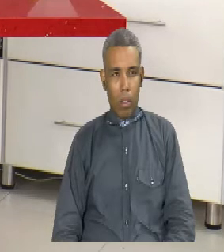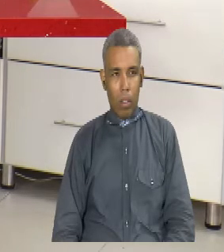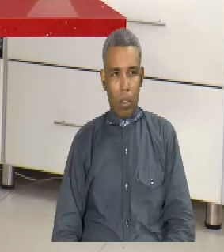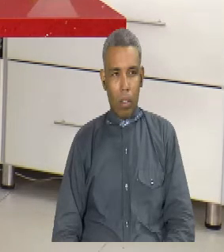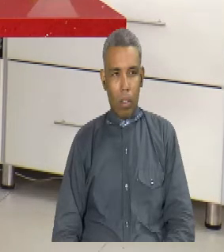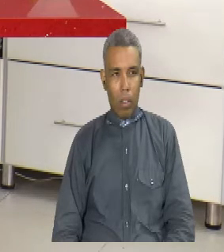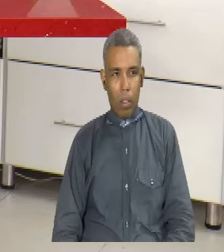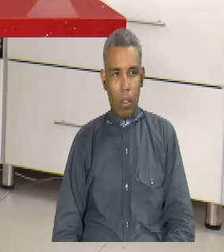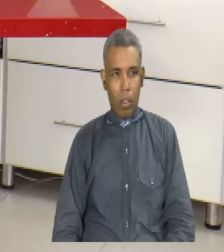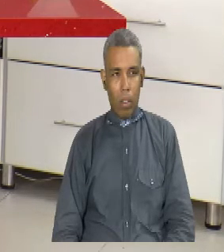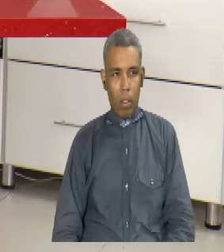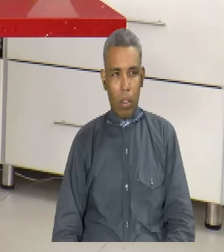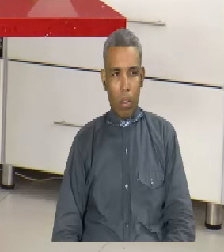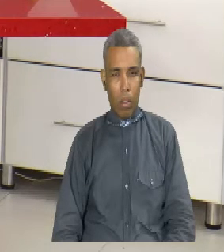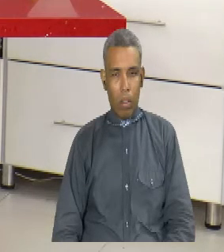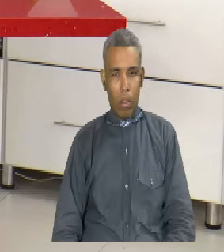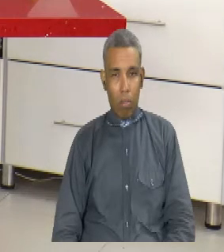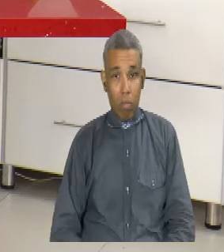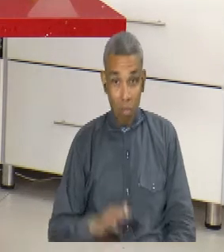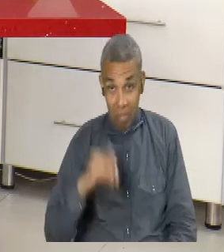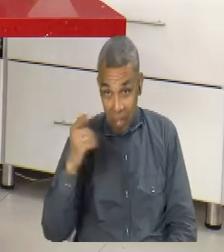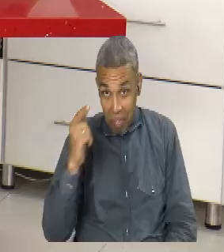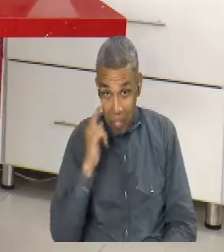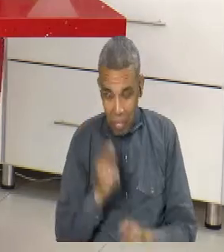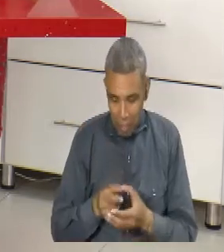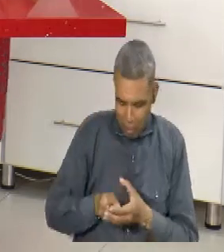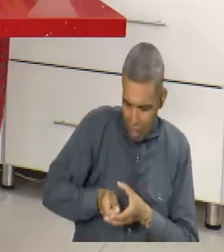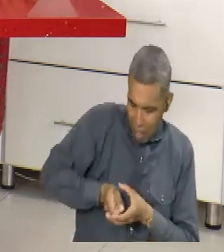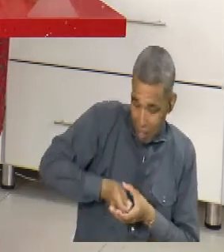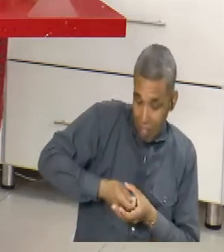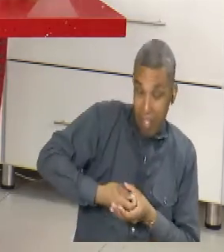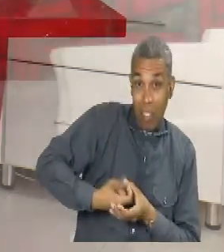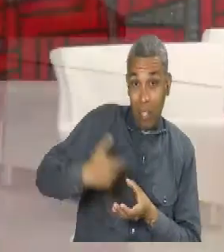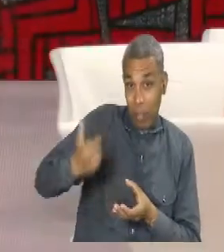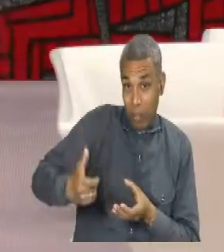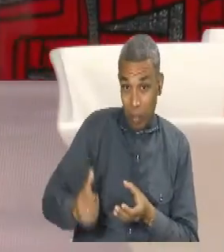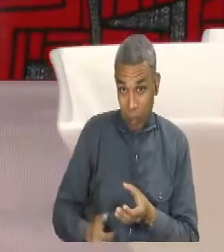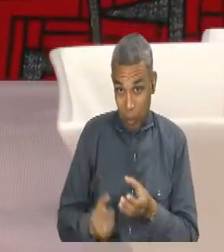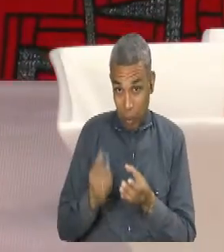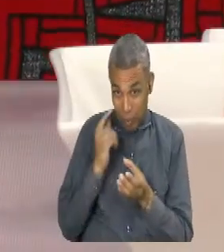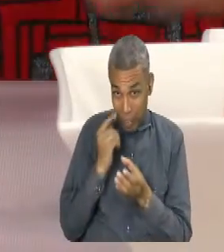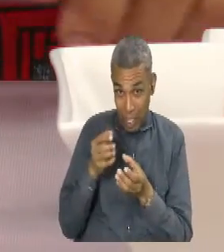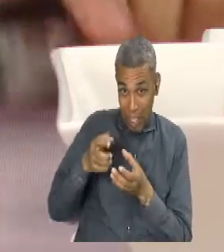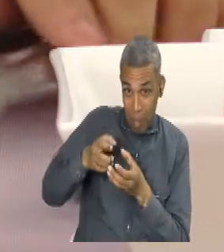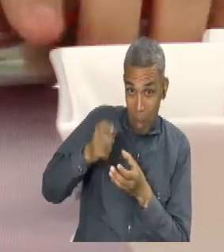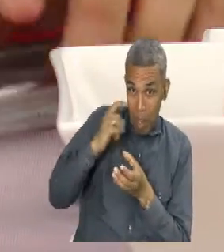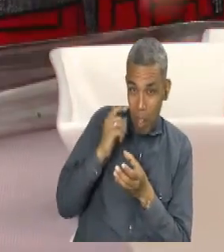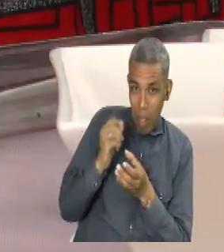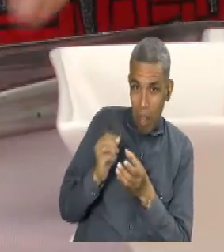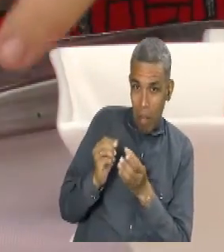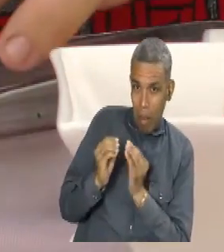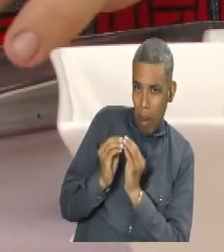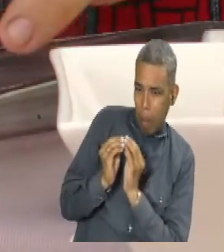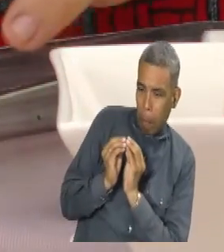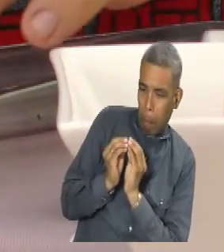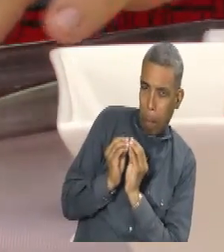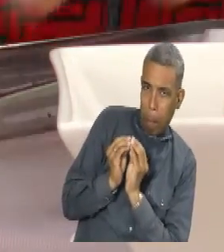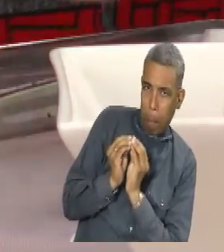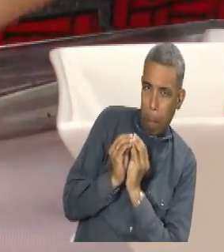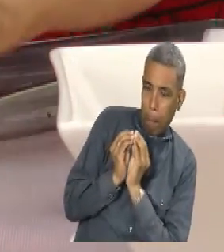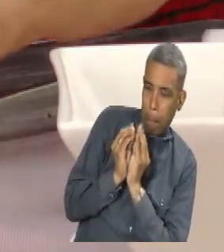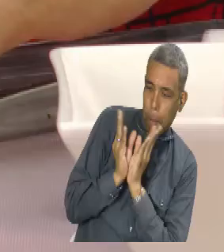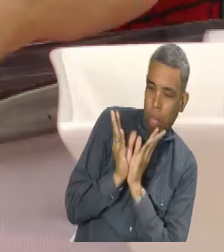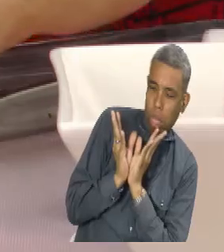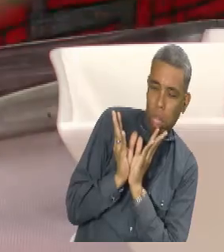volcán. Quedan como un volcán. Tenemos una llamada al aire. Vamos a ver quién es.